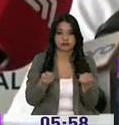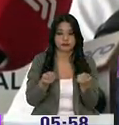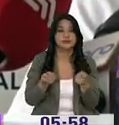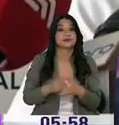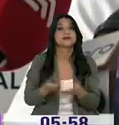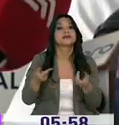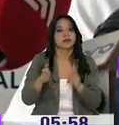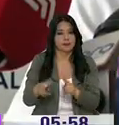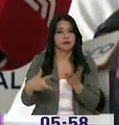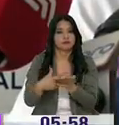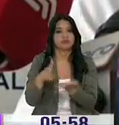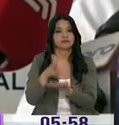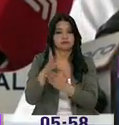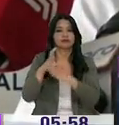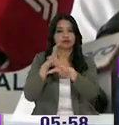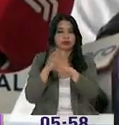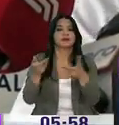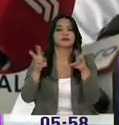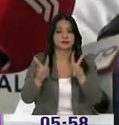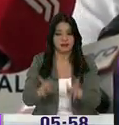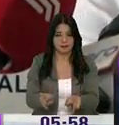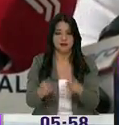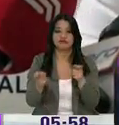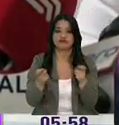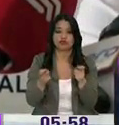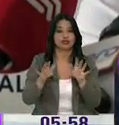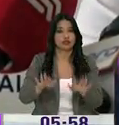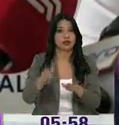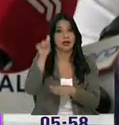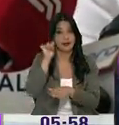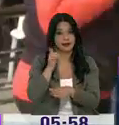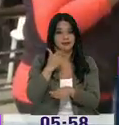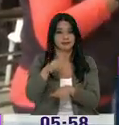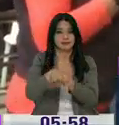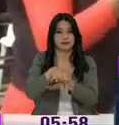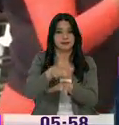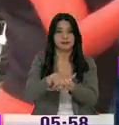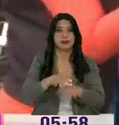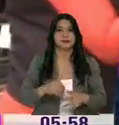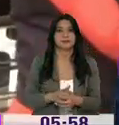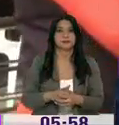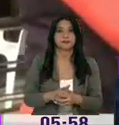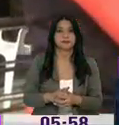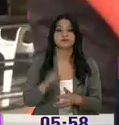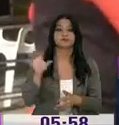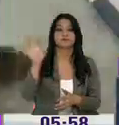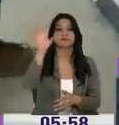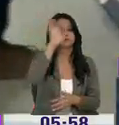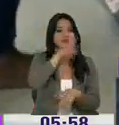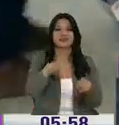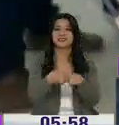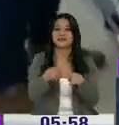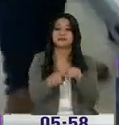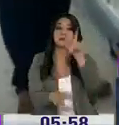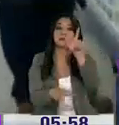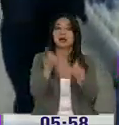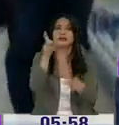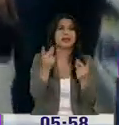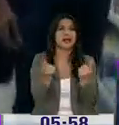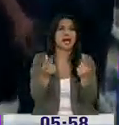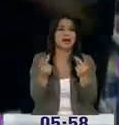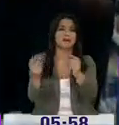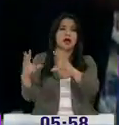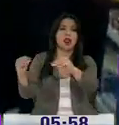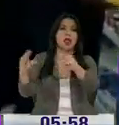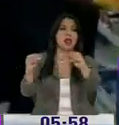terminales terrestres se va, obviamente, hablamos ayer en lo de Machala. Como en otras provincias, la especulación no se hizo esperar por parte